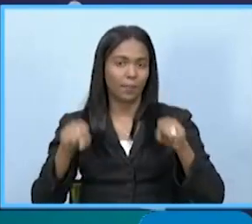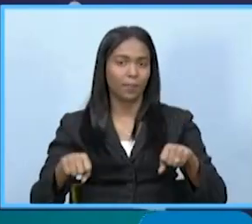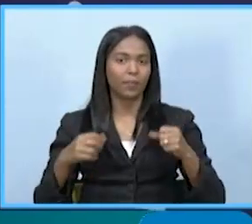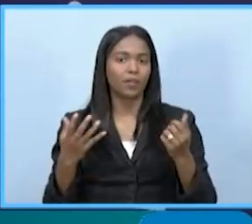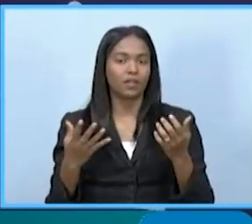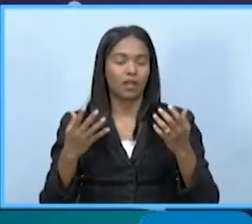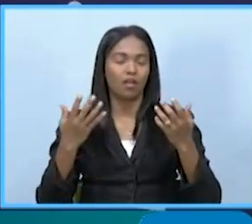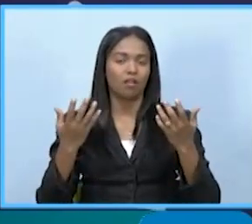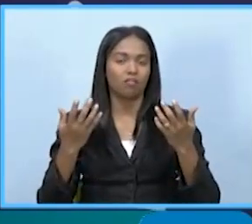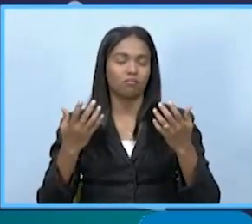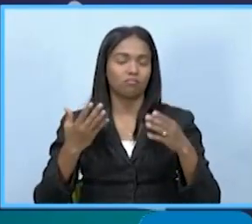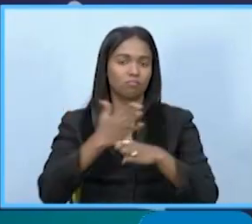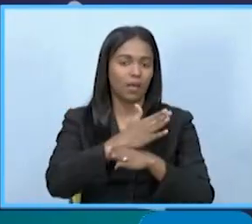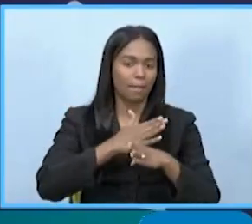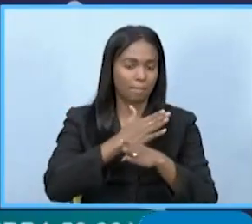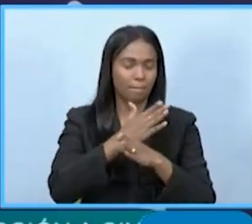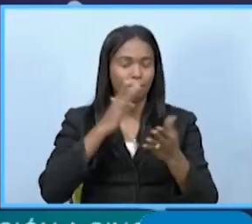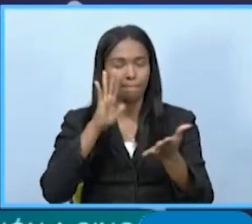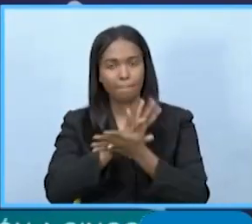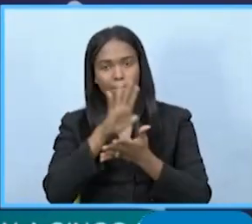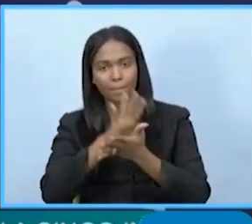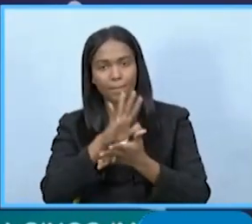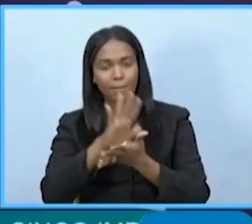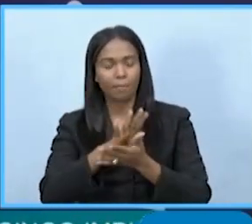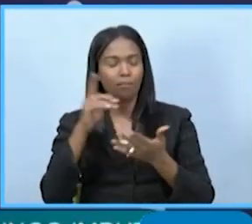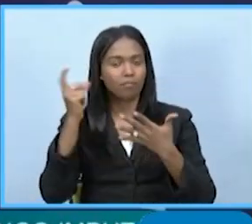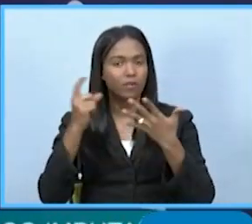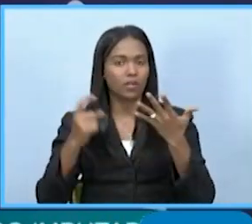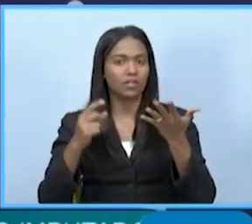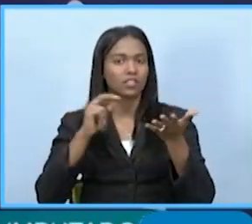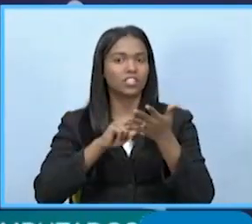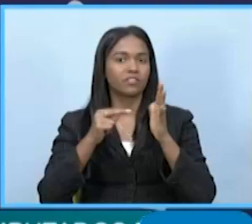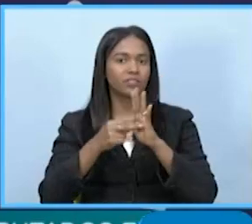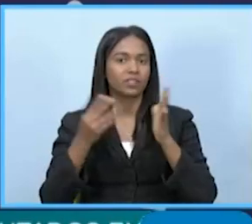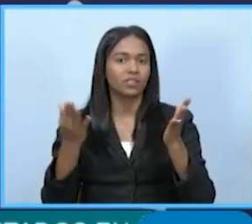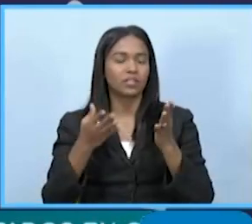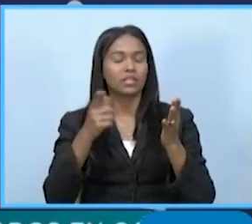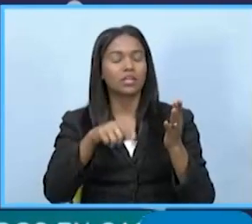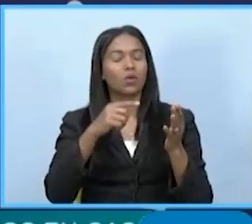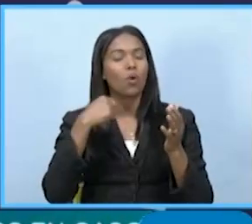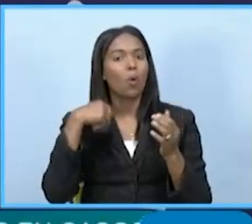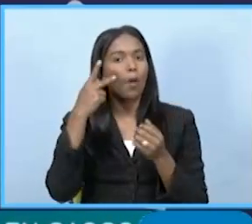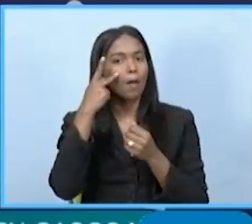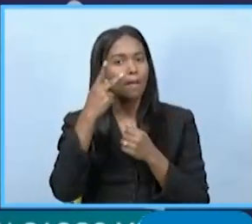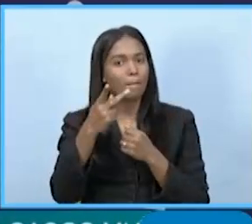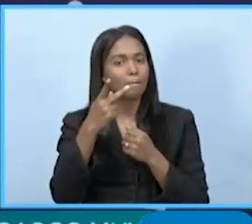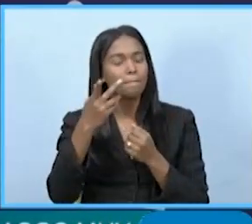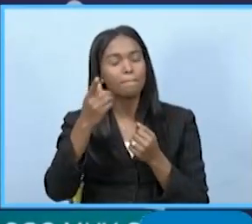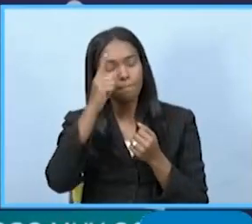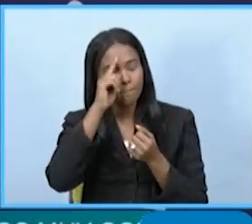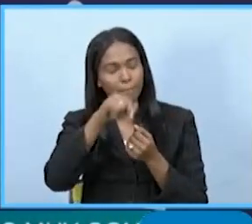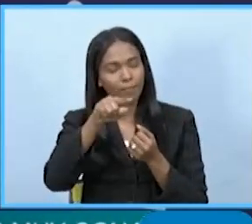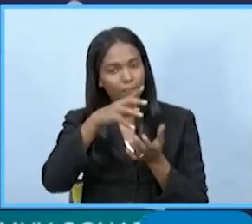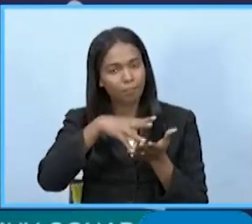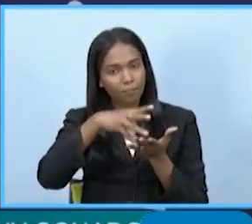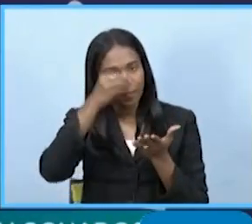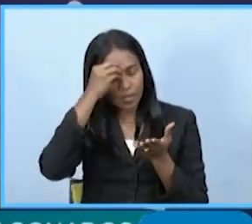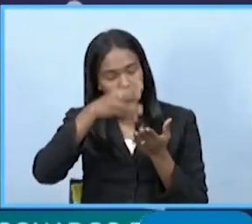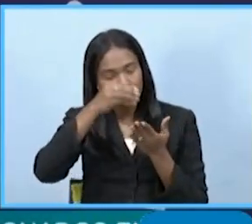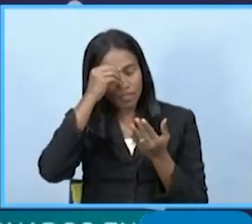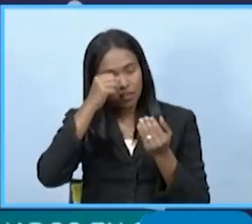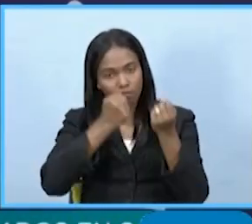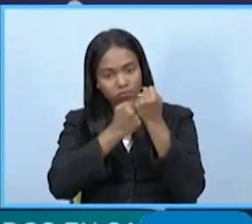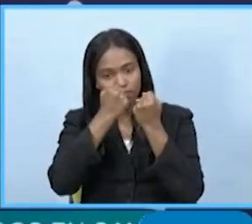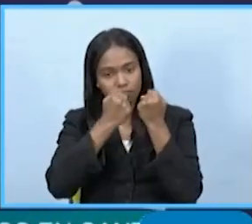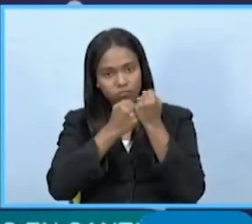hueso, madera, papel, cuero, y entonces que ellos luego que aprendan, se ayude